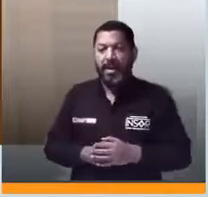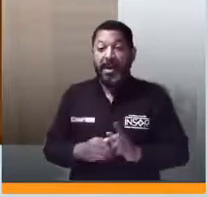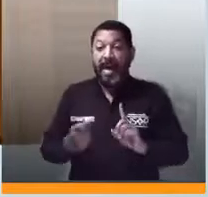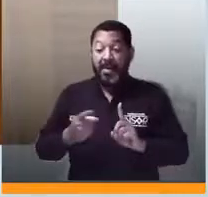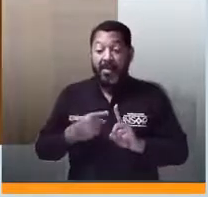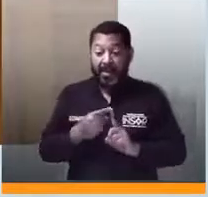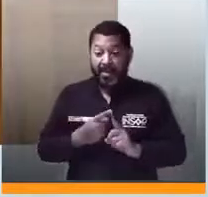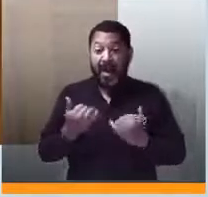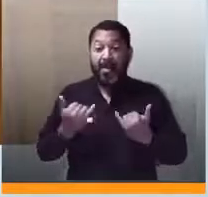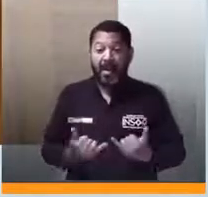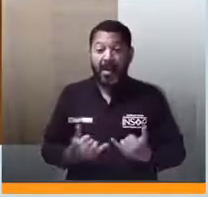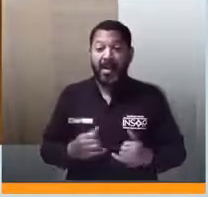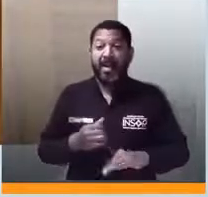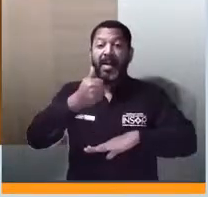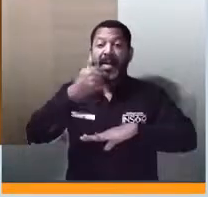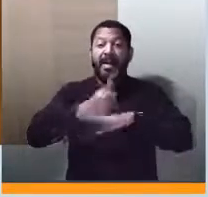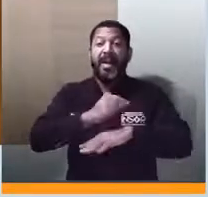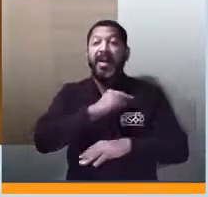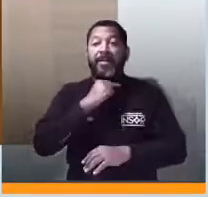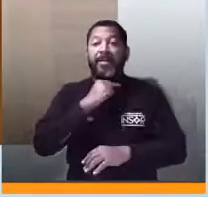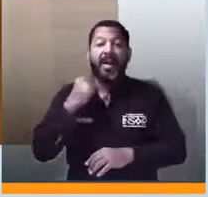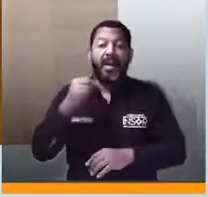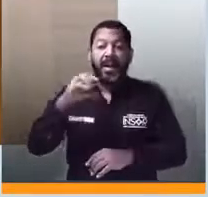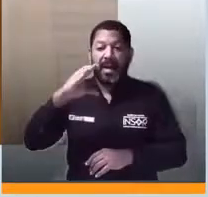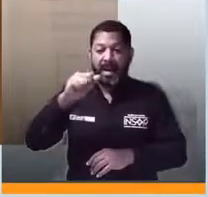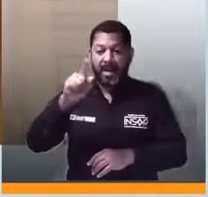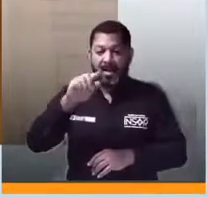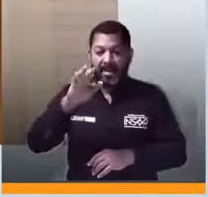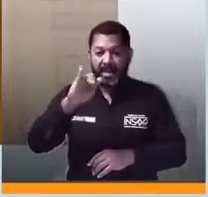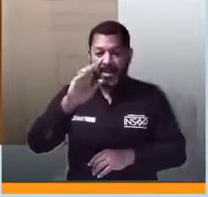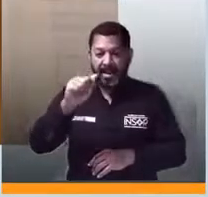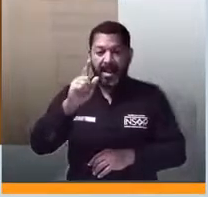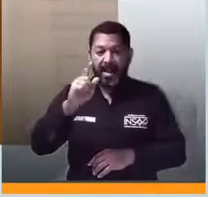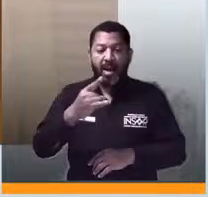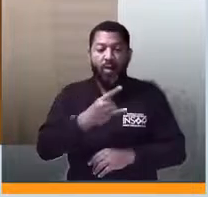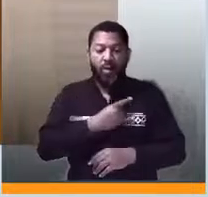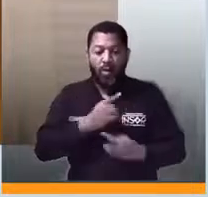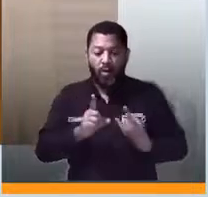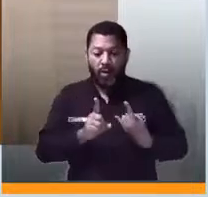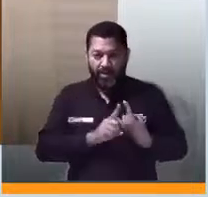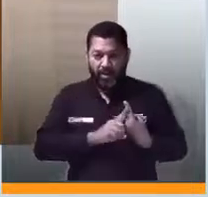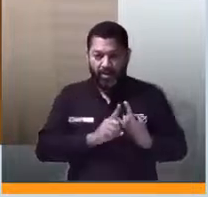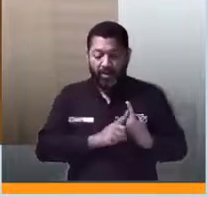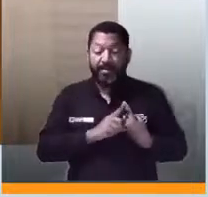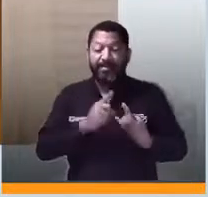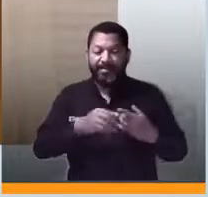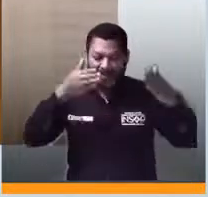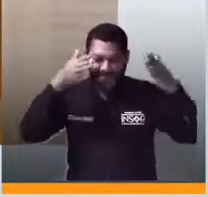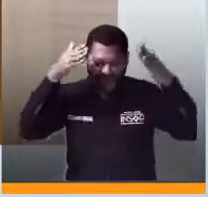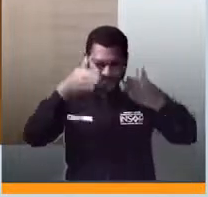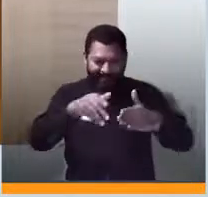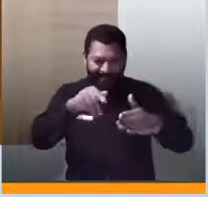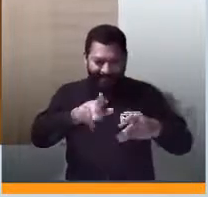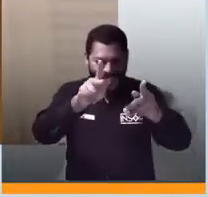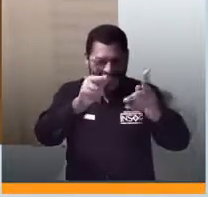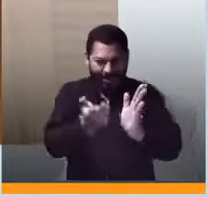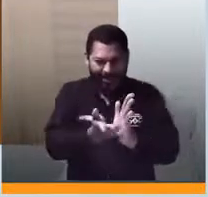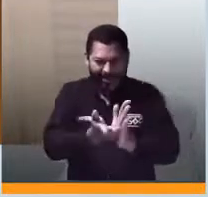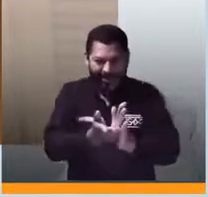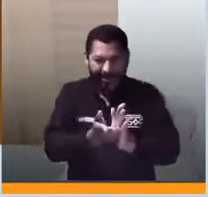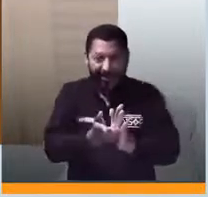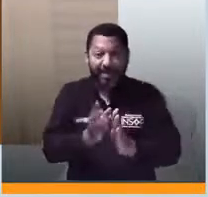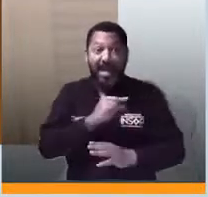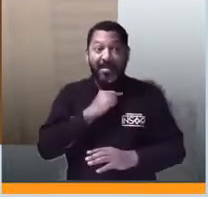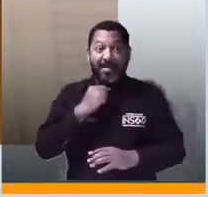primer bloque con el padre Harold Castilla de Uniminuto, que con un enfoque centrado en el estudiante, padre Harold,